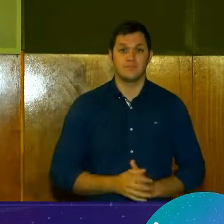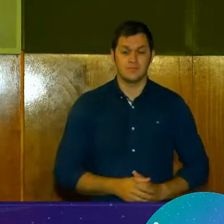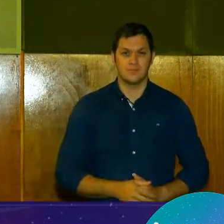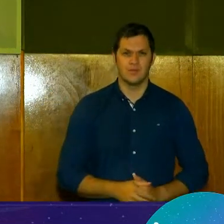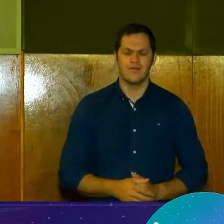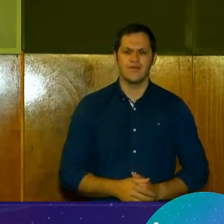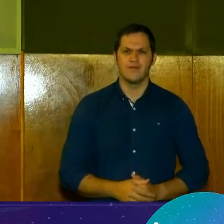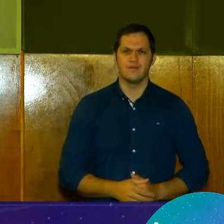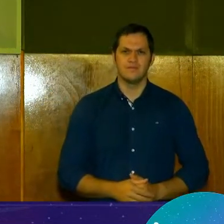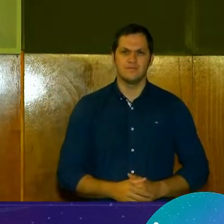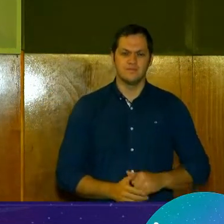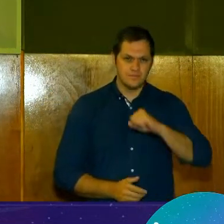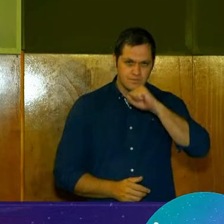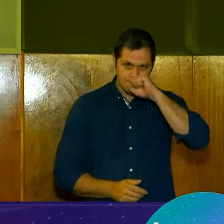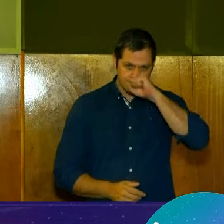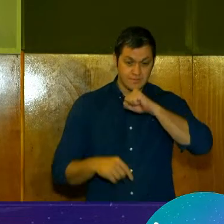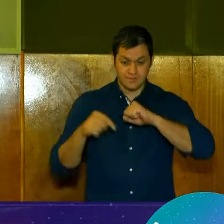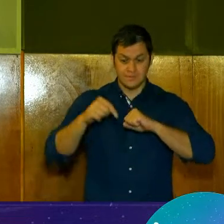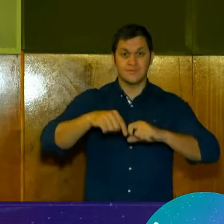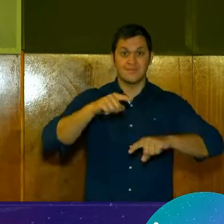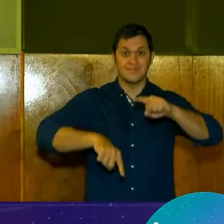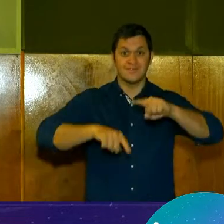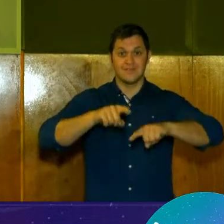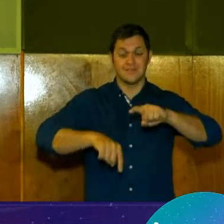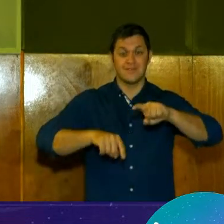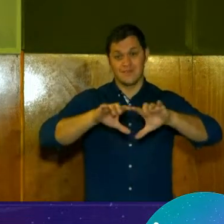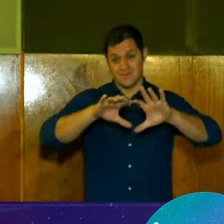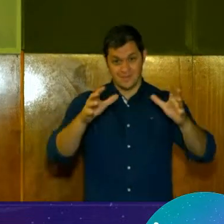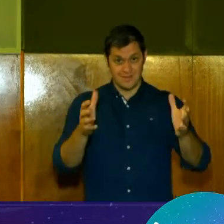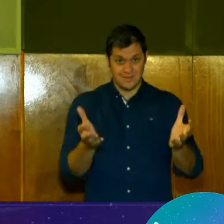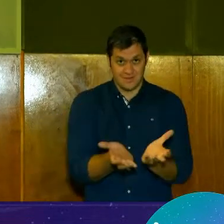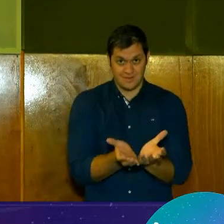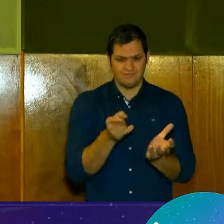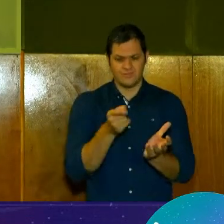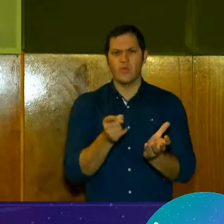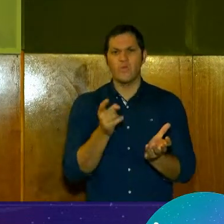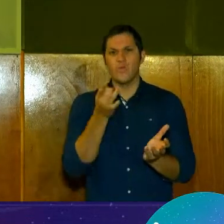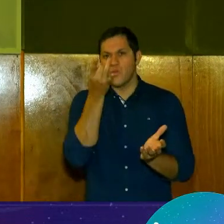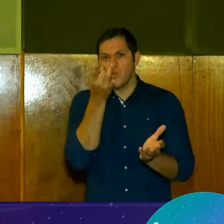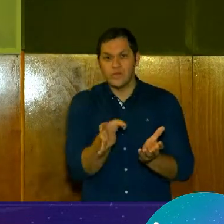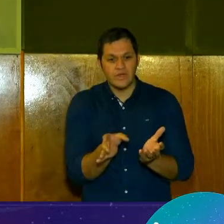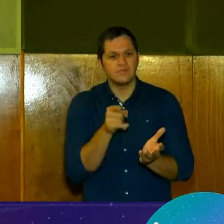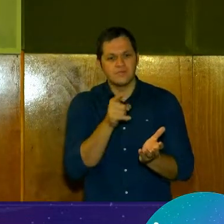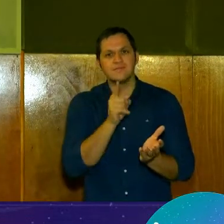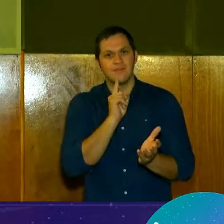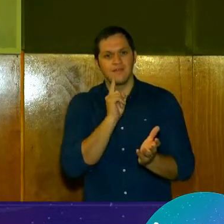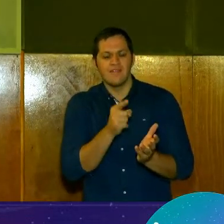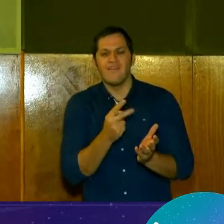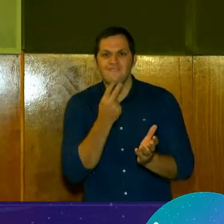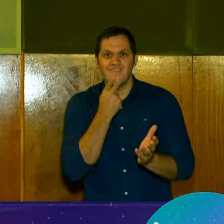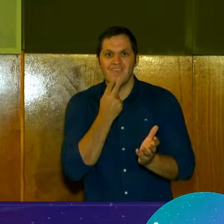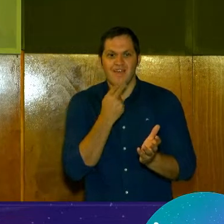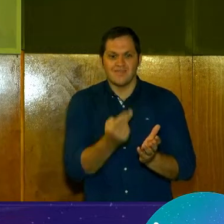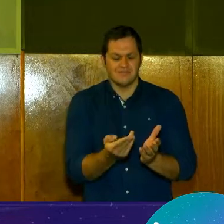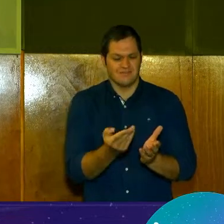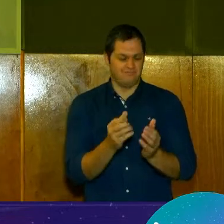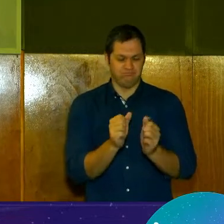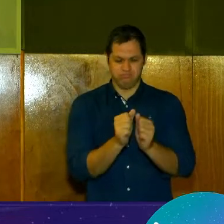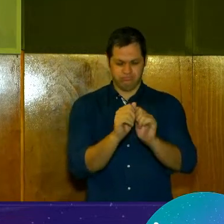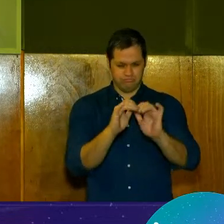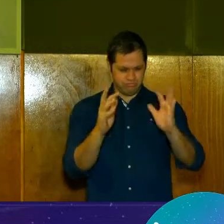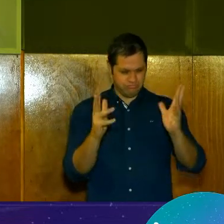te puedes cambiarnos de poder progresar esto de entender que este planeta yo creo que es el último